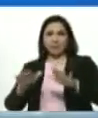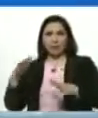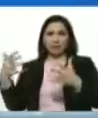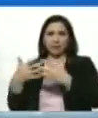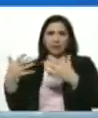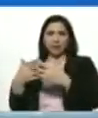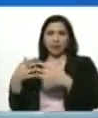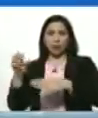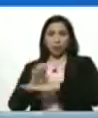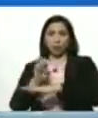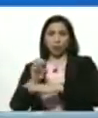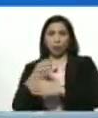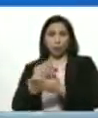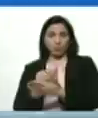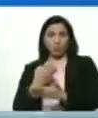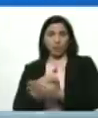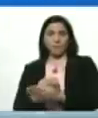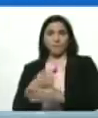garantiza